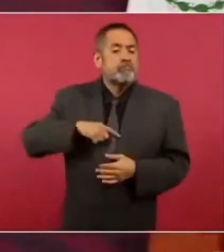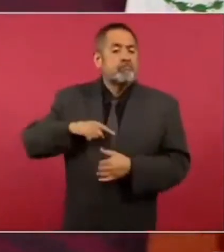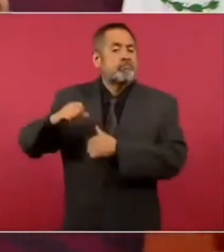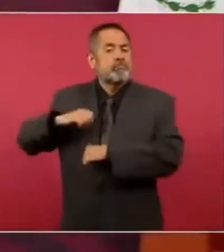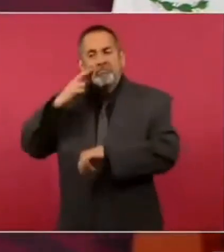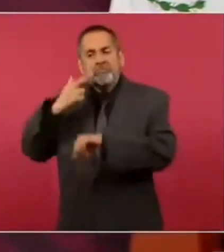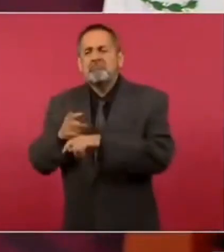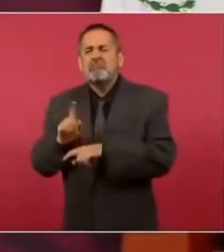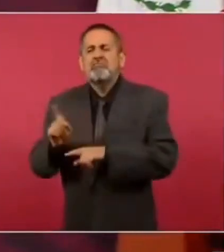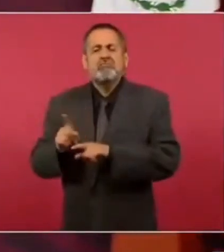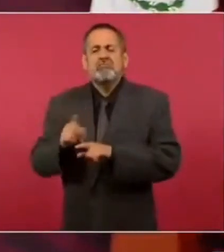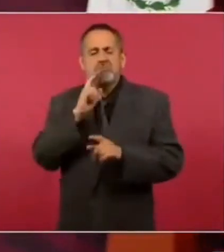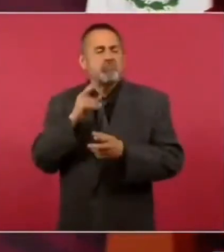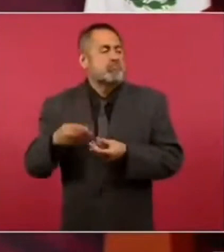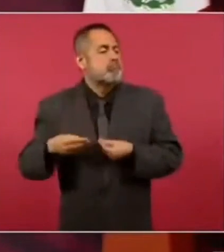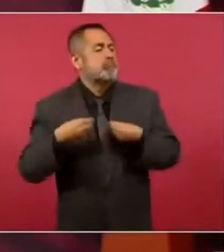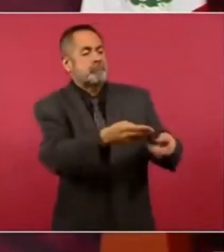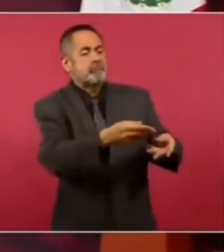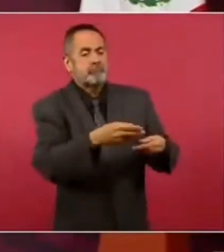poder